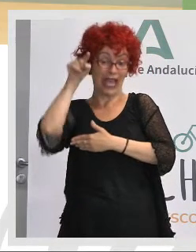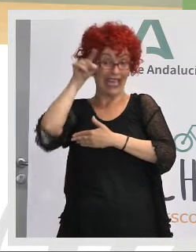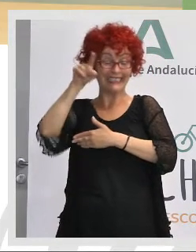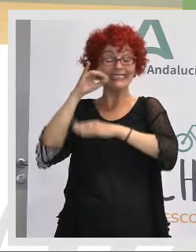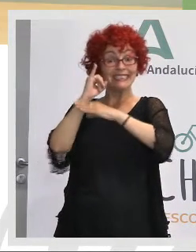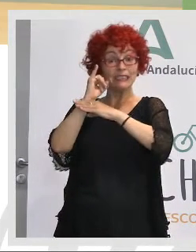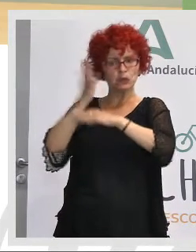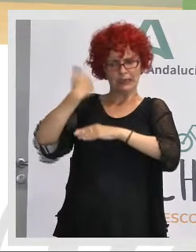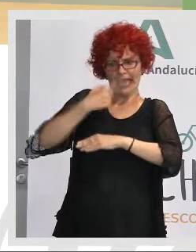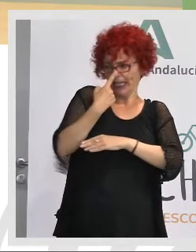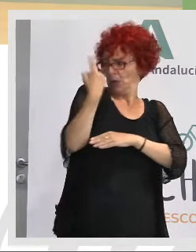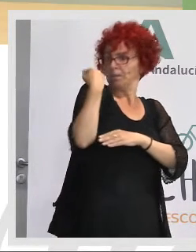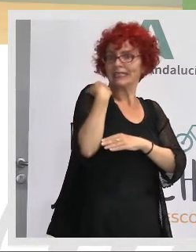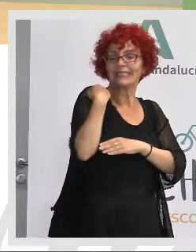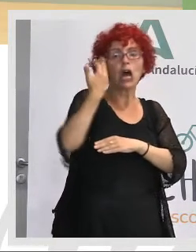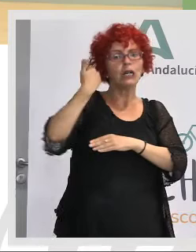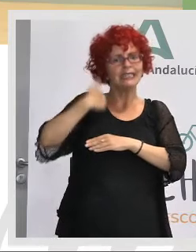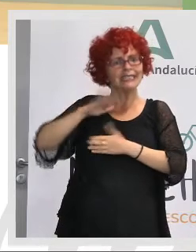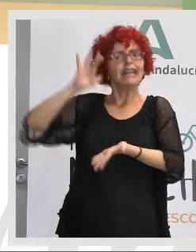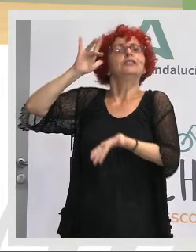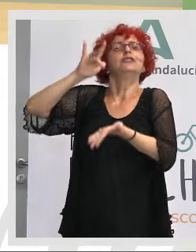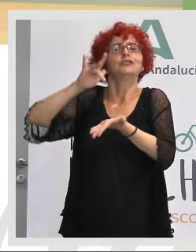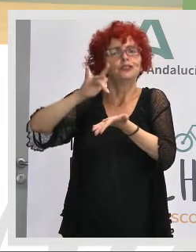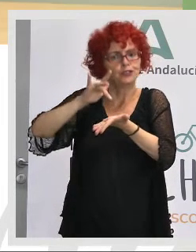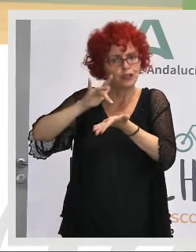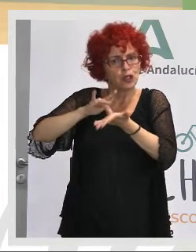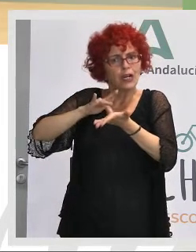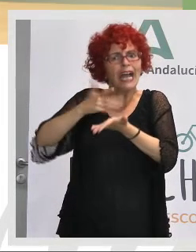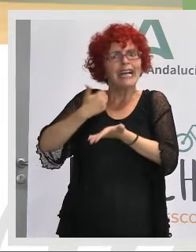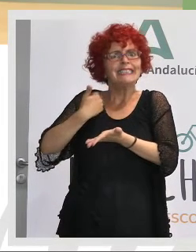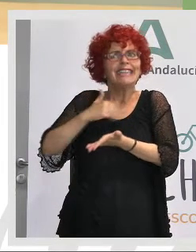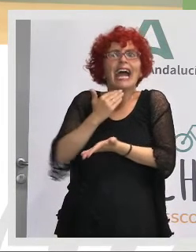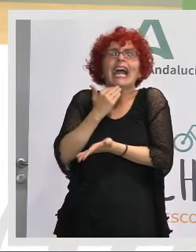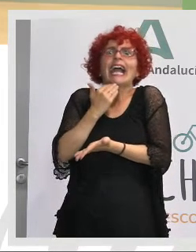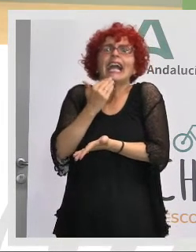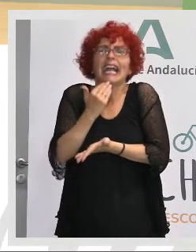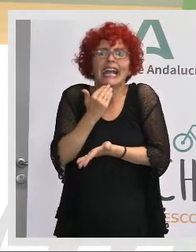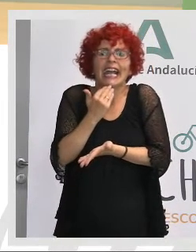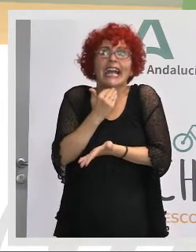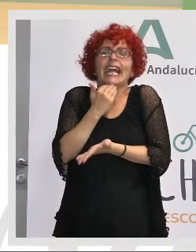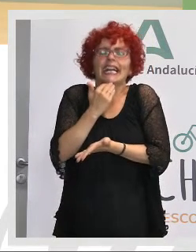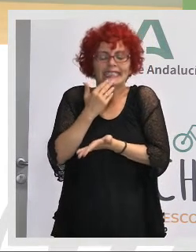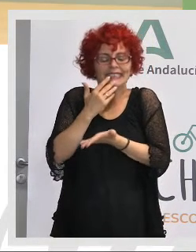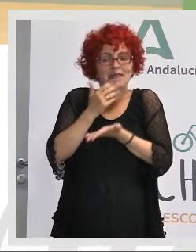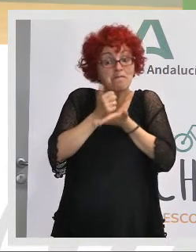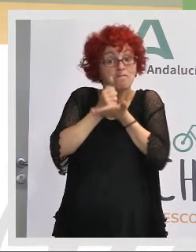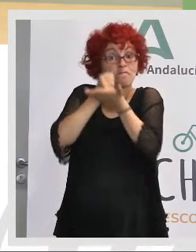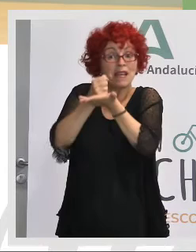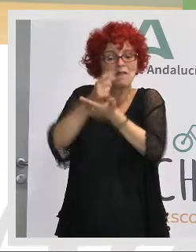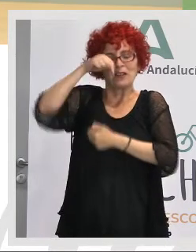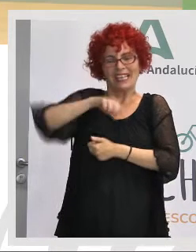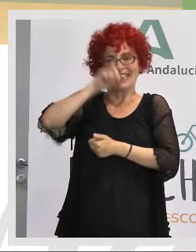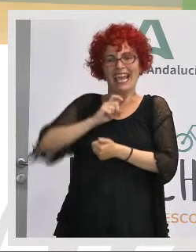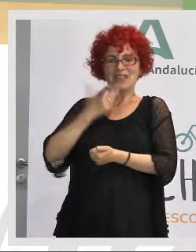un accesi. Me ponen aquí, me apuntan aquí. Luego ya estaba buscando el cole el premio y este año tiene